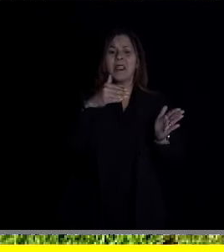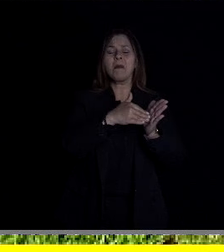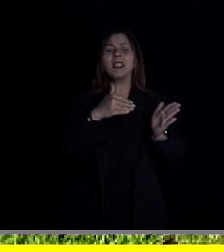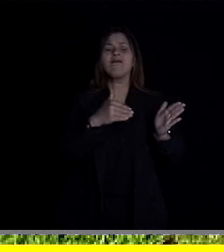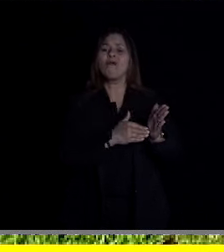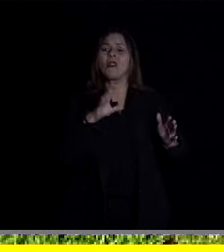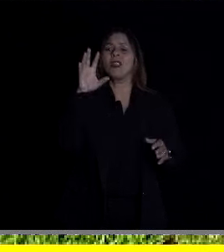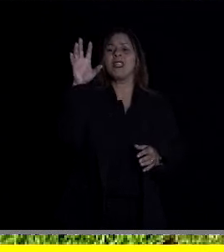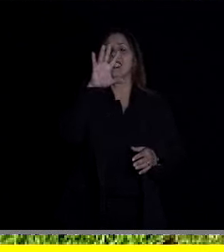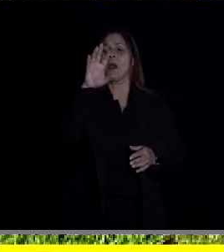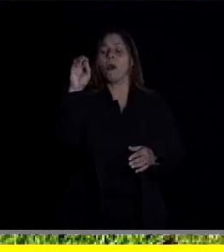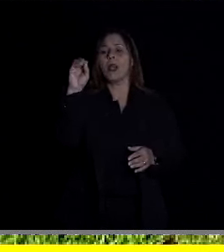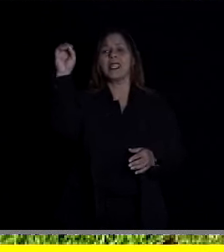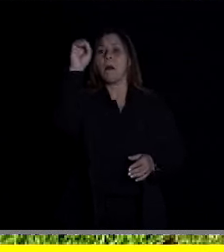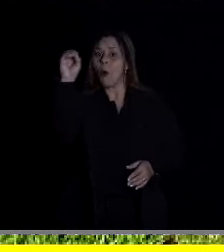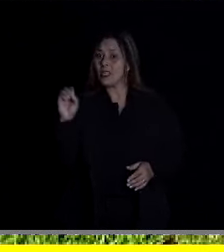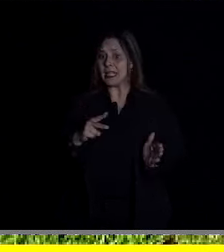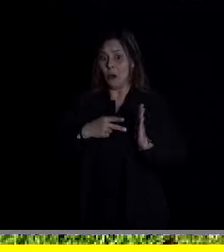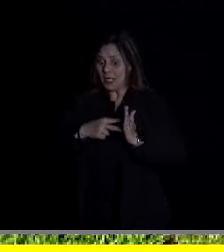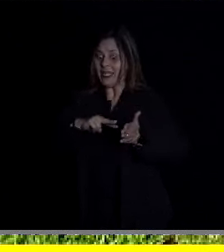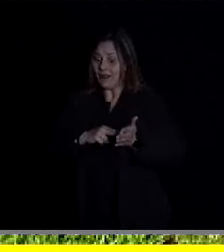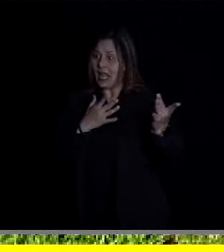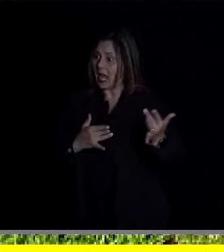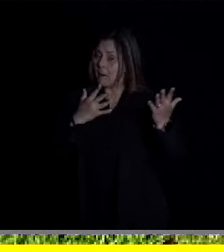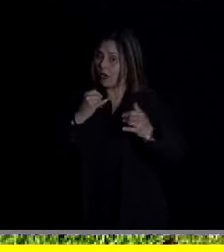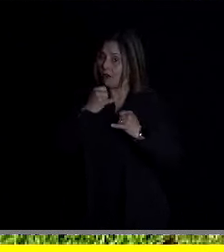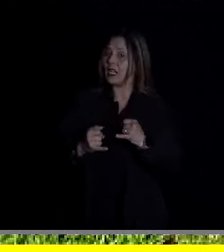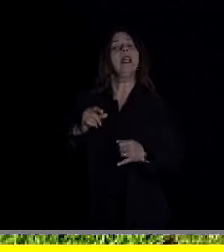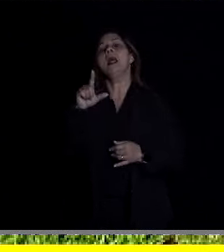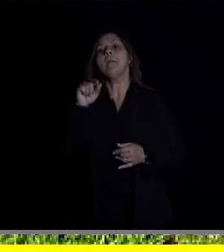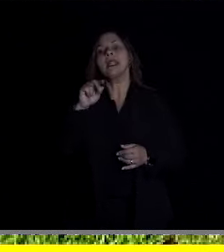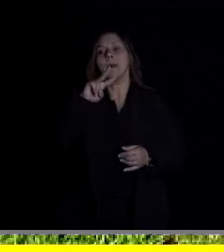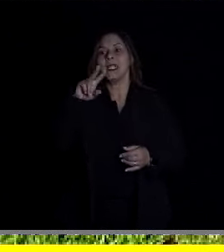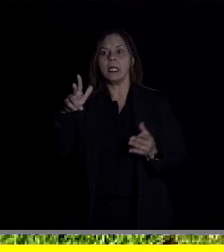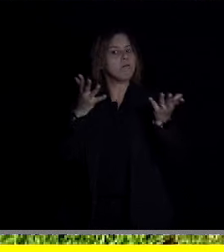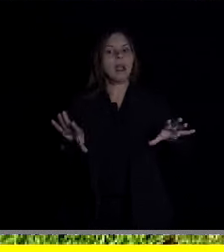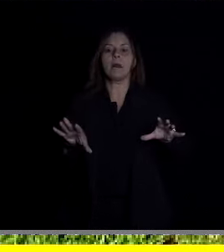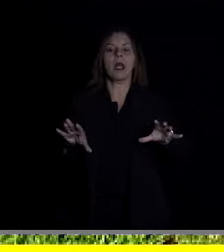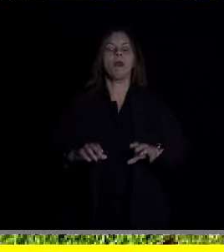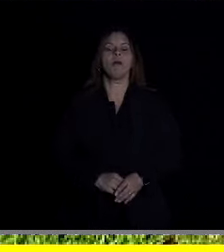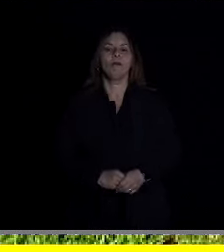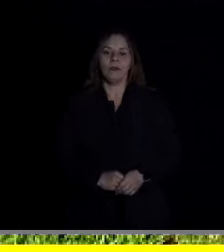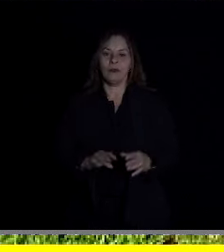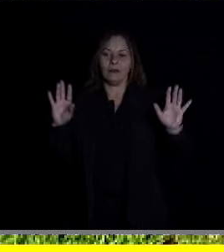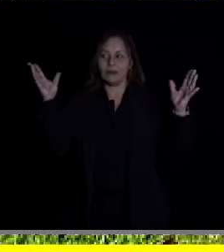un 50%, lo que significa y esperamos que para finales del 2023 esté concluido.